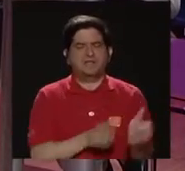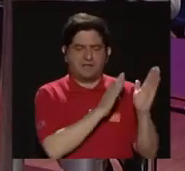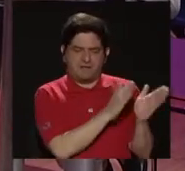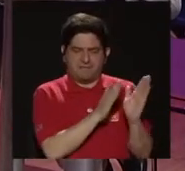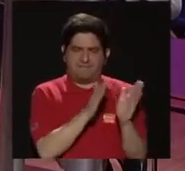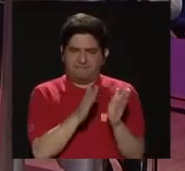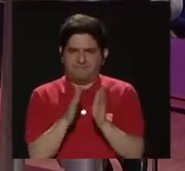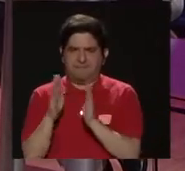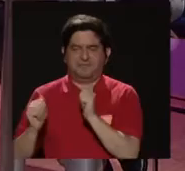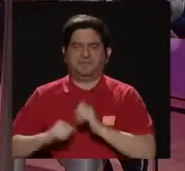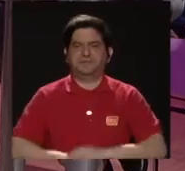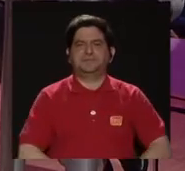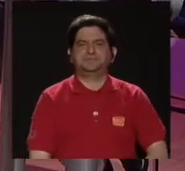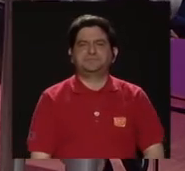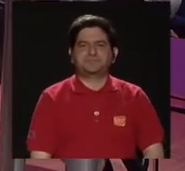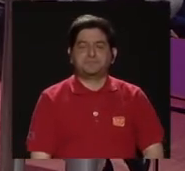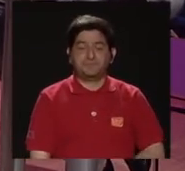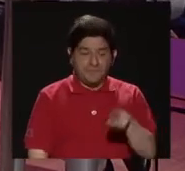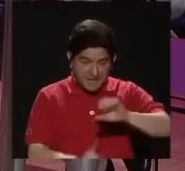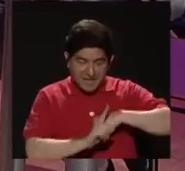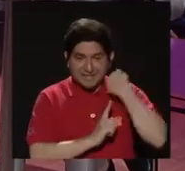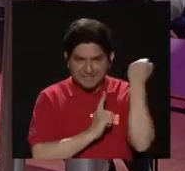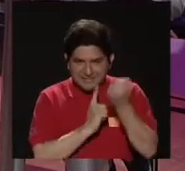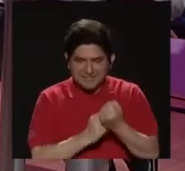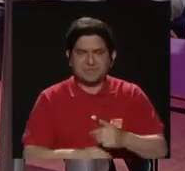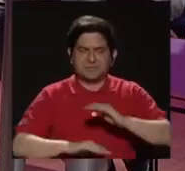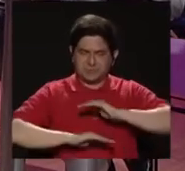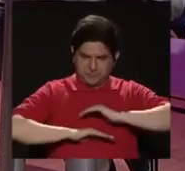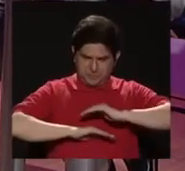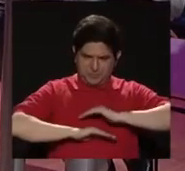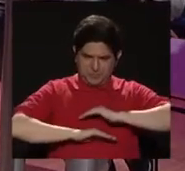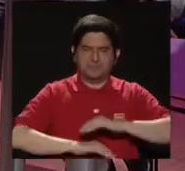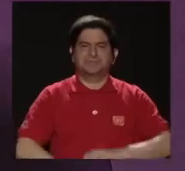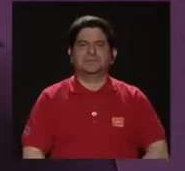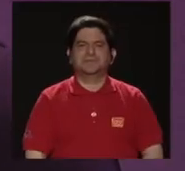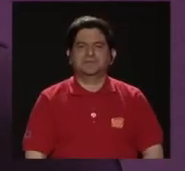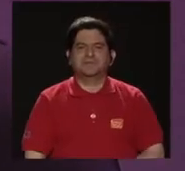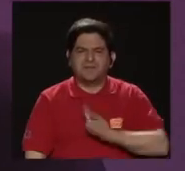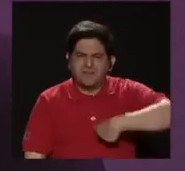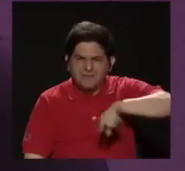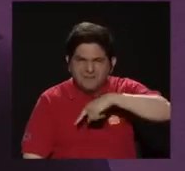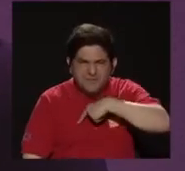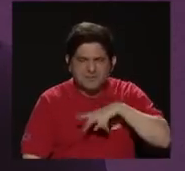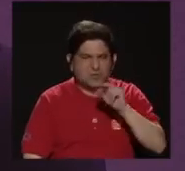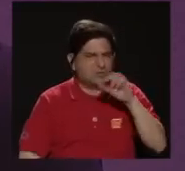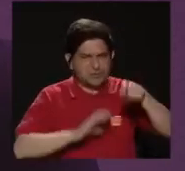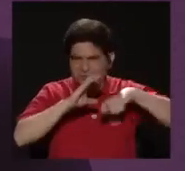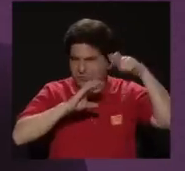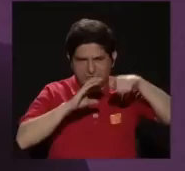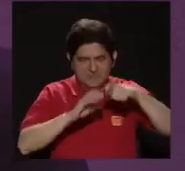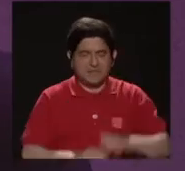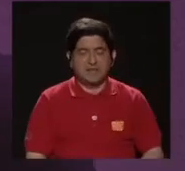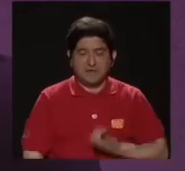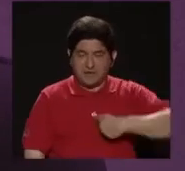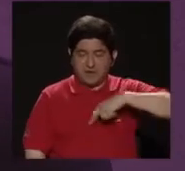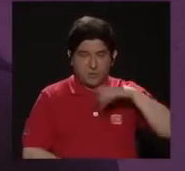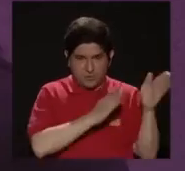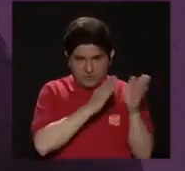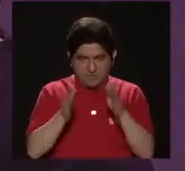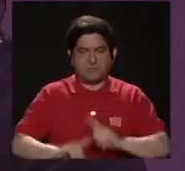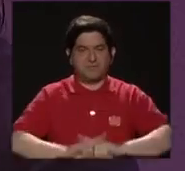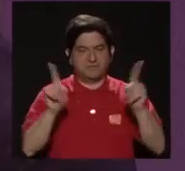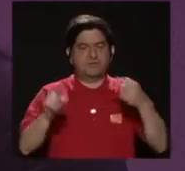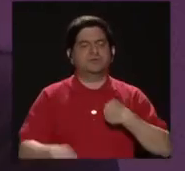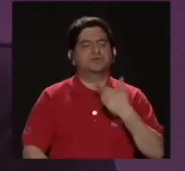formación. Y eso pues nos complació, porque no somos de cine, nuestra formación es distinta.